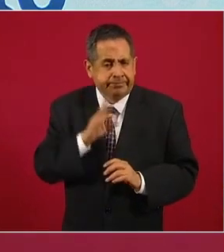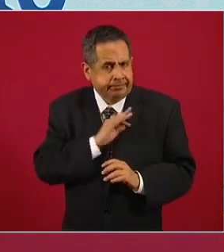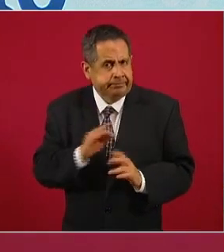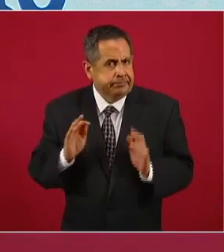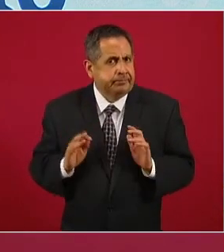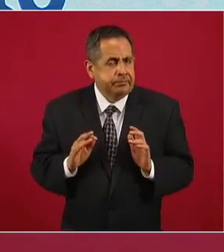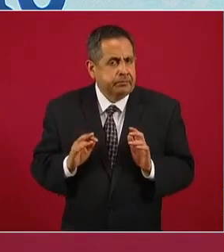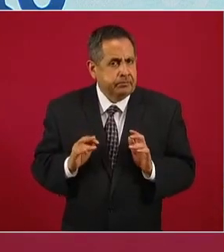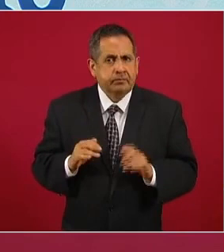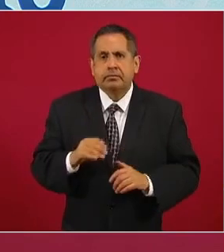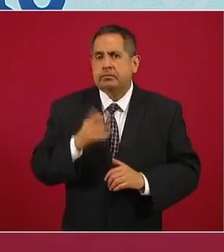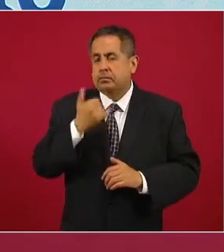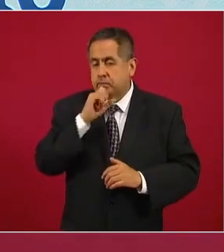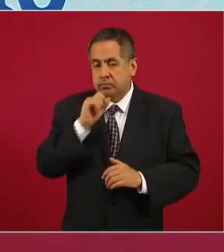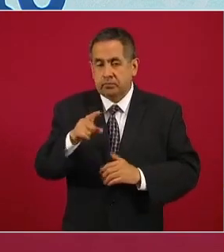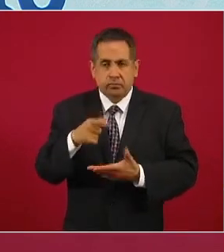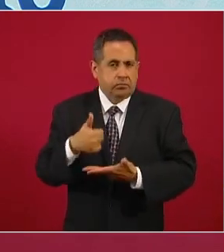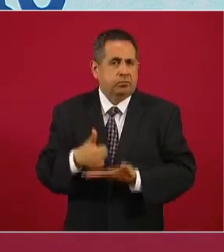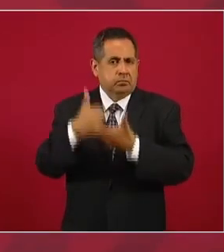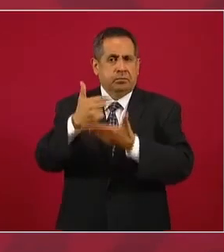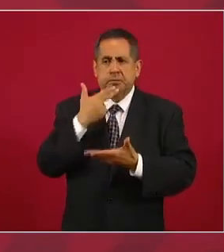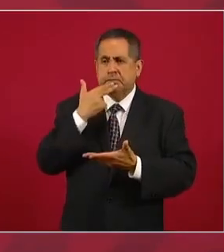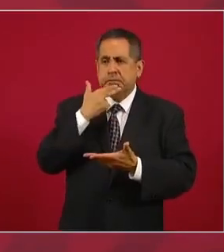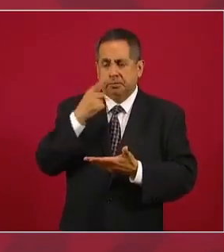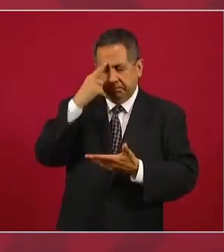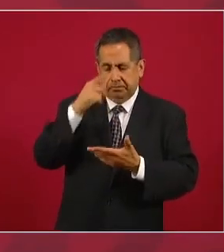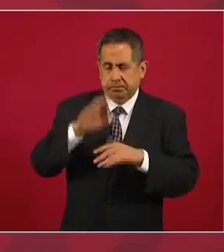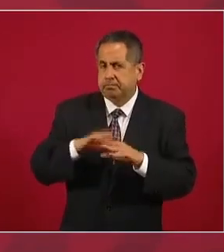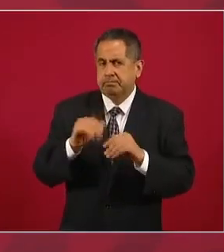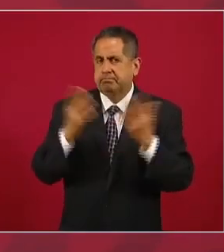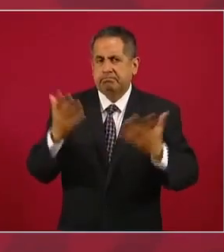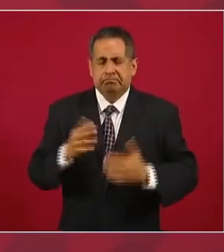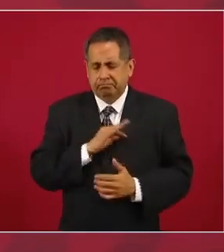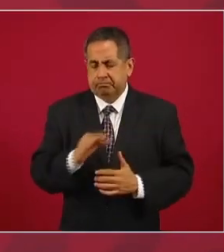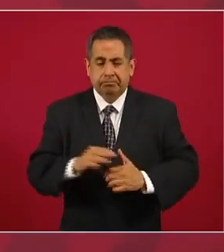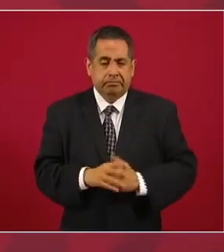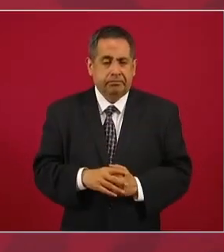y ayuda mucho,